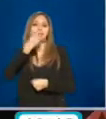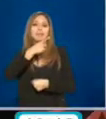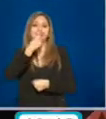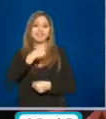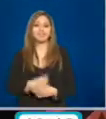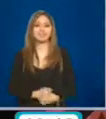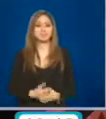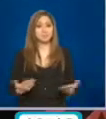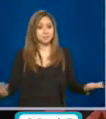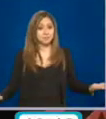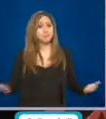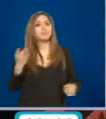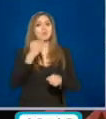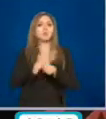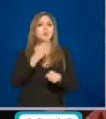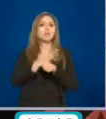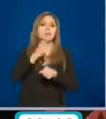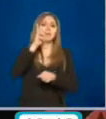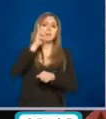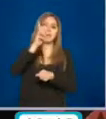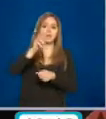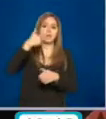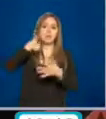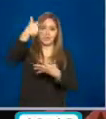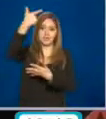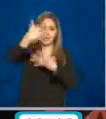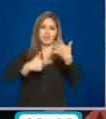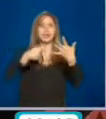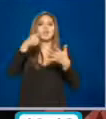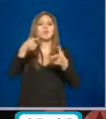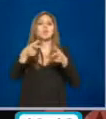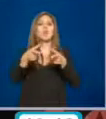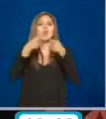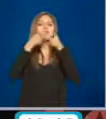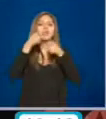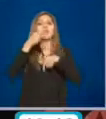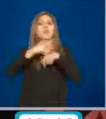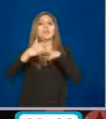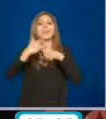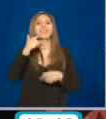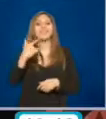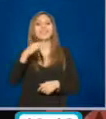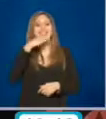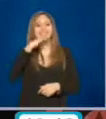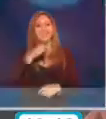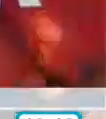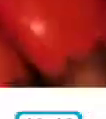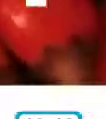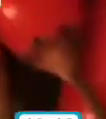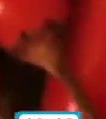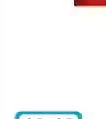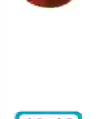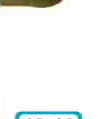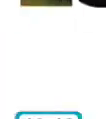¿qué les parece si vemos los ingredientes para preparar estas ricas tostadas de nopales y elote? Vamos a verlos.